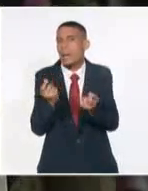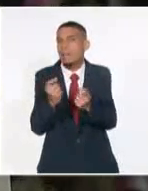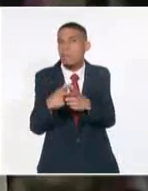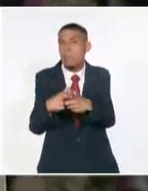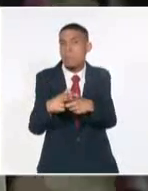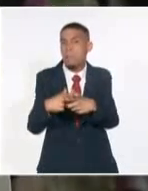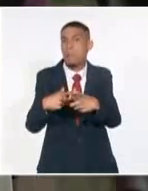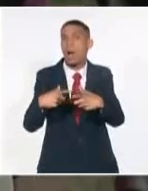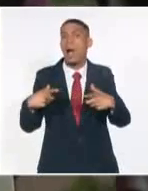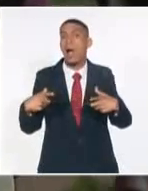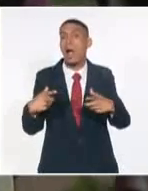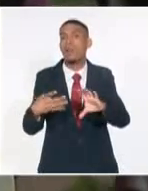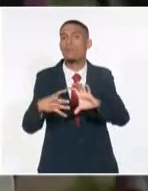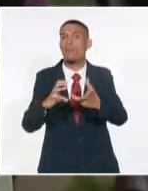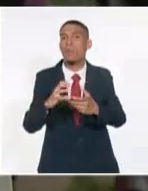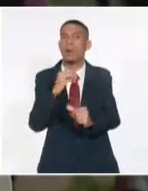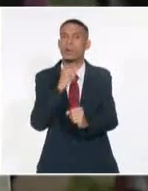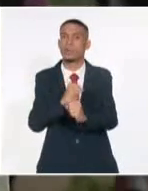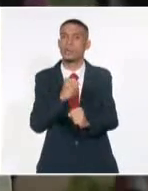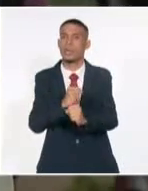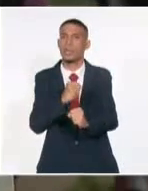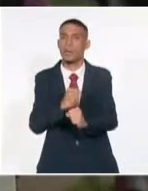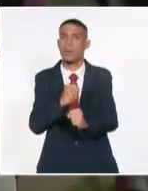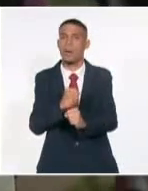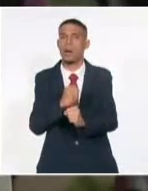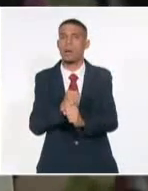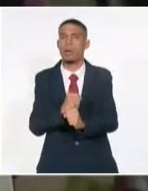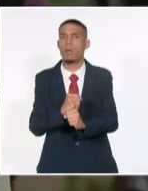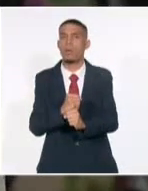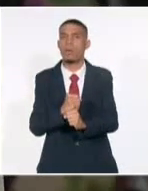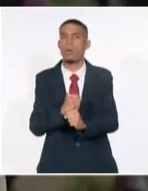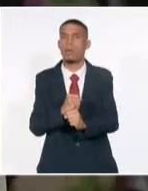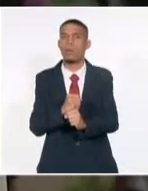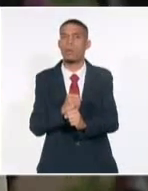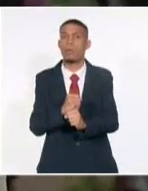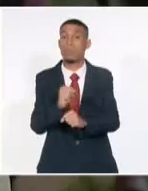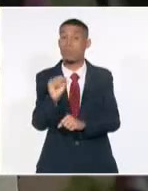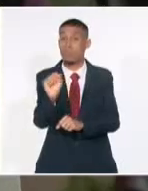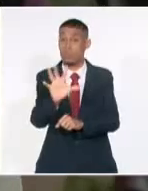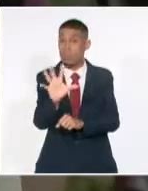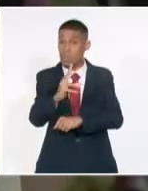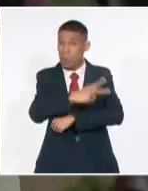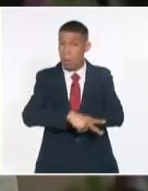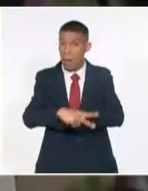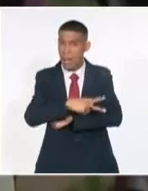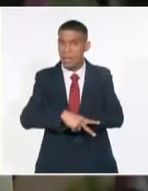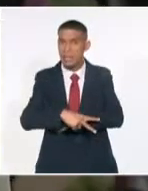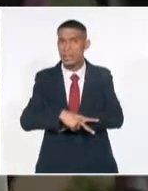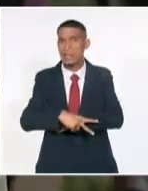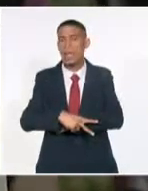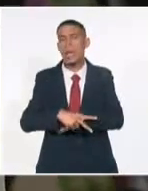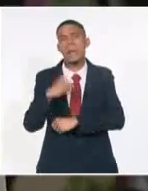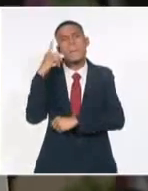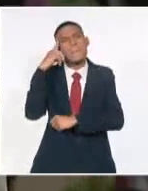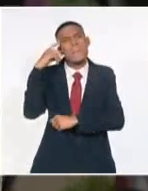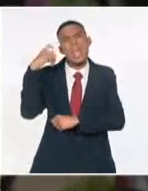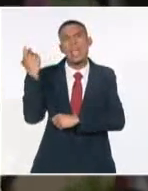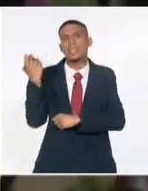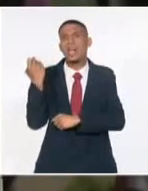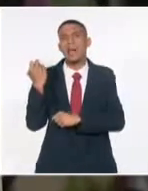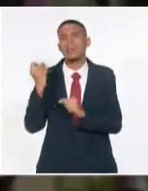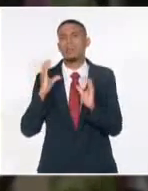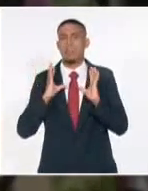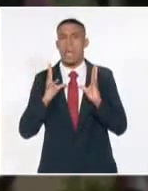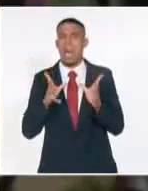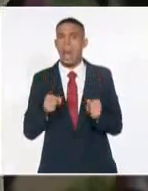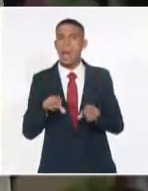más mecanismos para que se frene estos 5 que piensan que son dueños del mundo y que